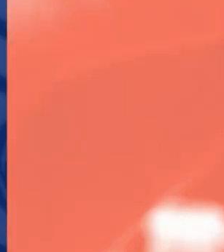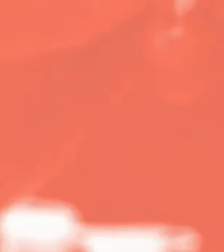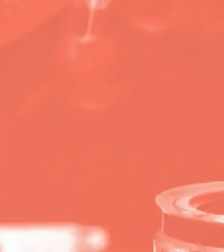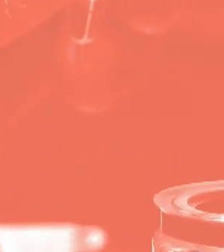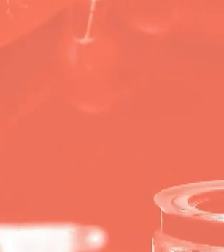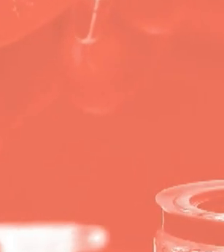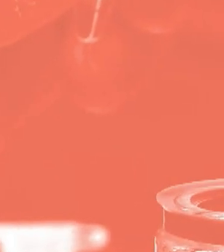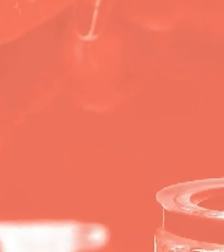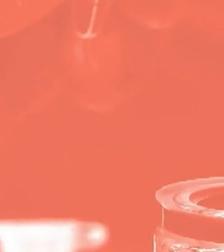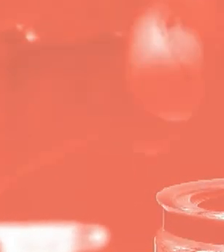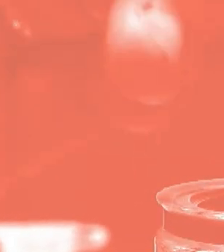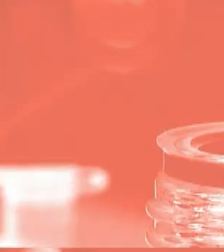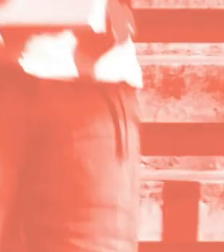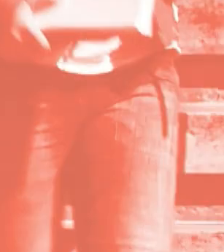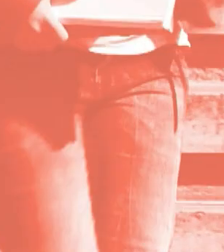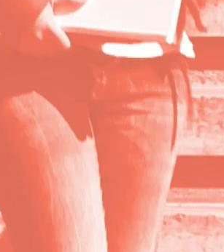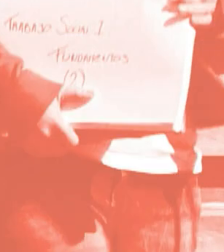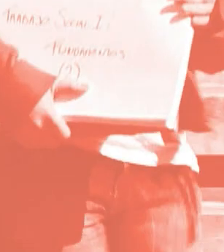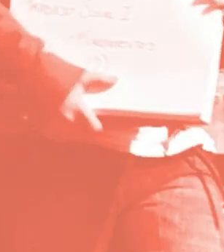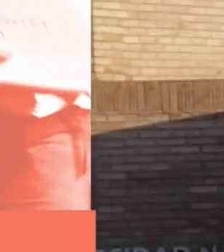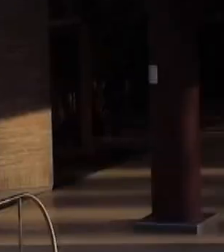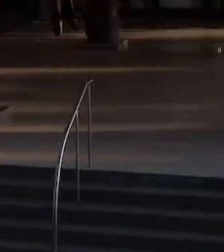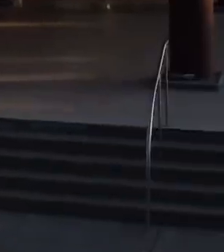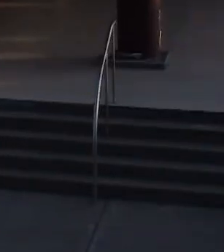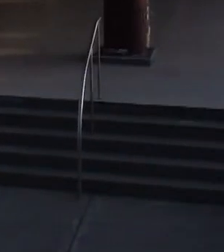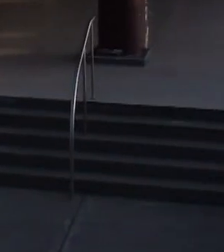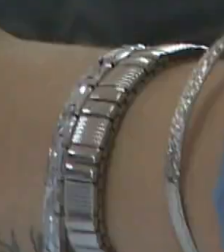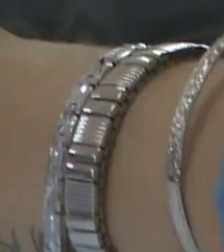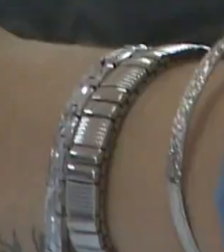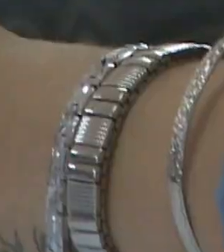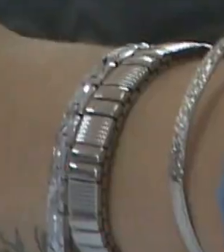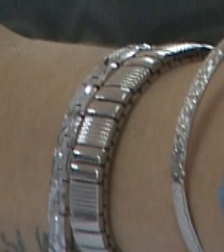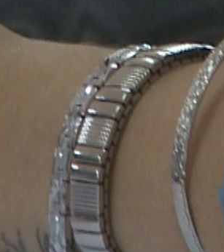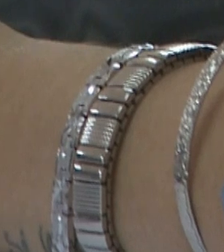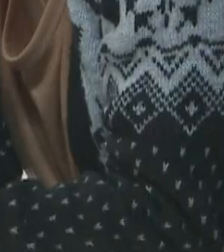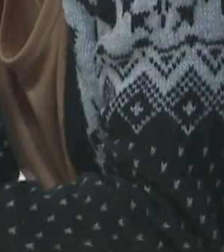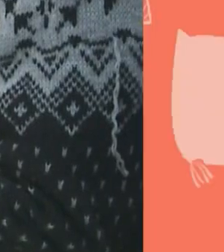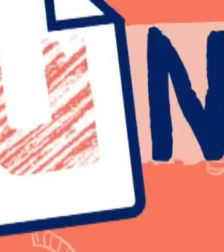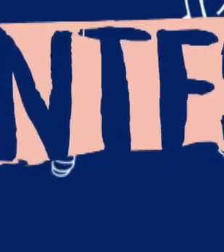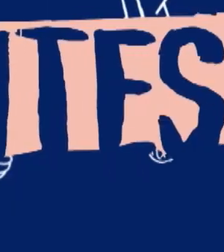Los ciclos siempre guardan agua eterna. No te mientas, en la muerte algo crece sin parar. En la vida.